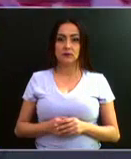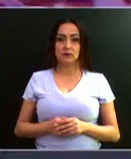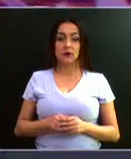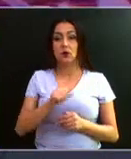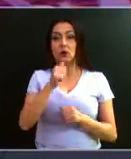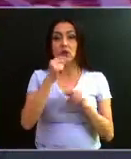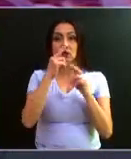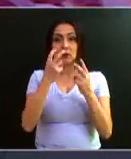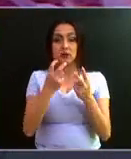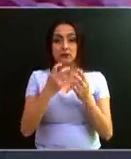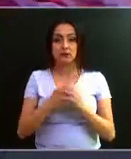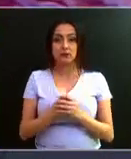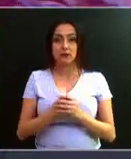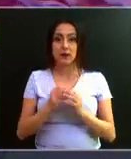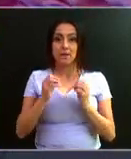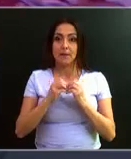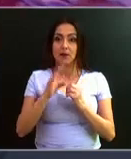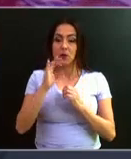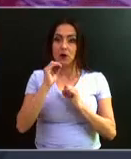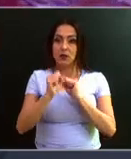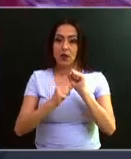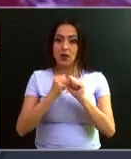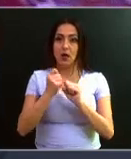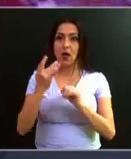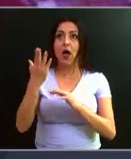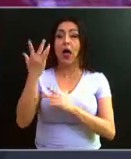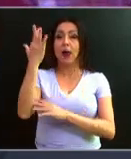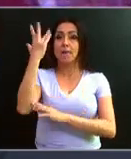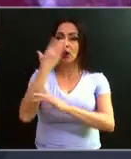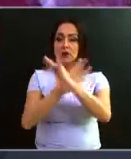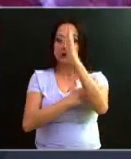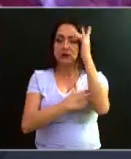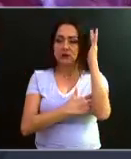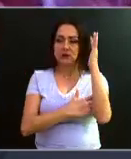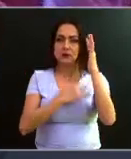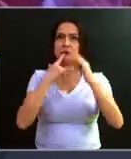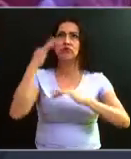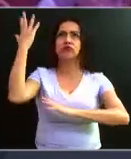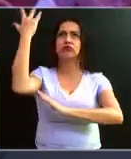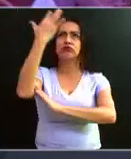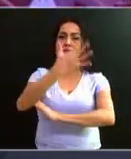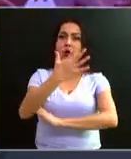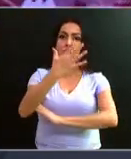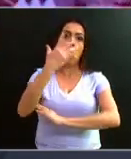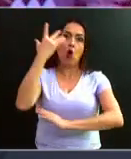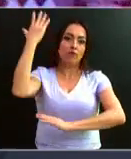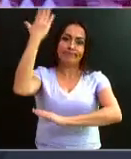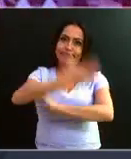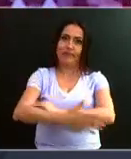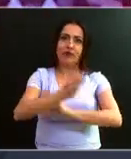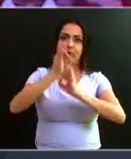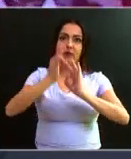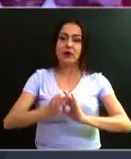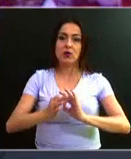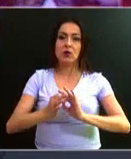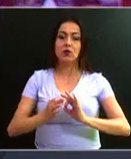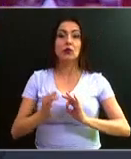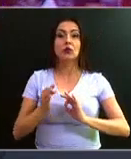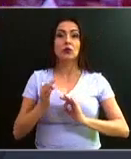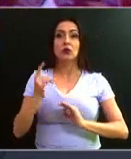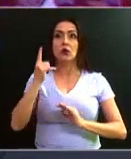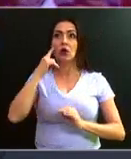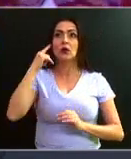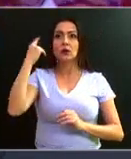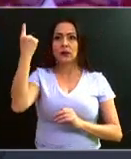Otros temas, más de 40 árboles tuvieron caída de ramas o se cayeron definitivamente tras